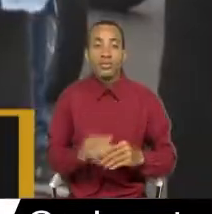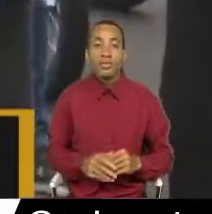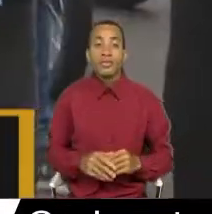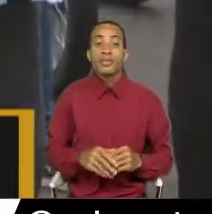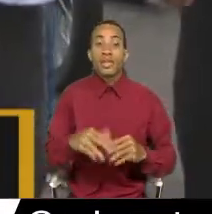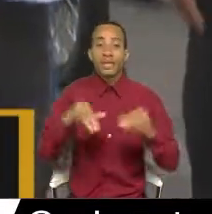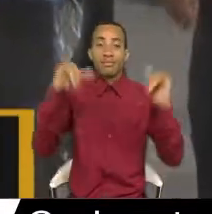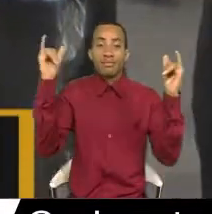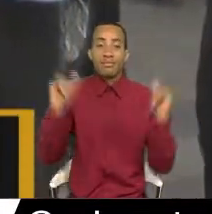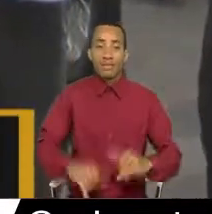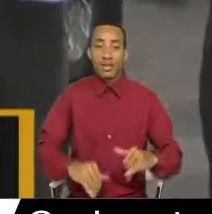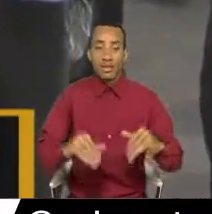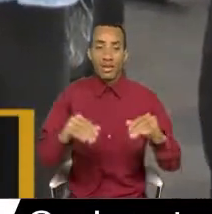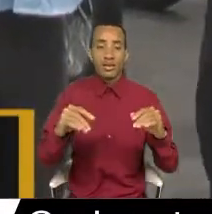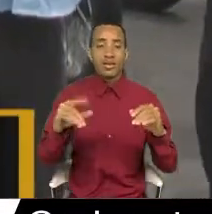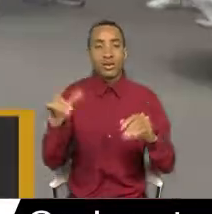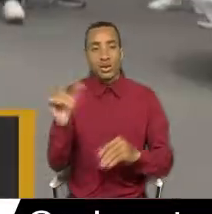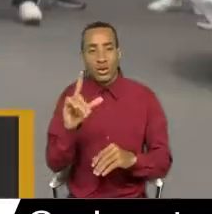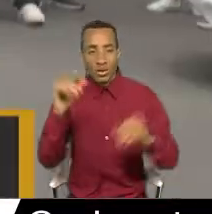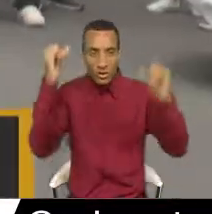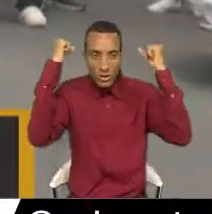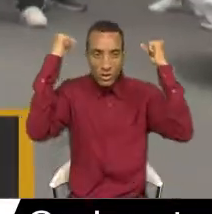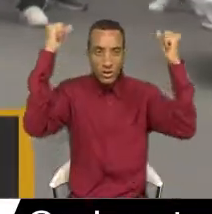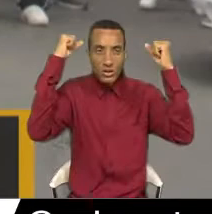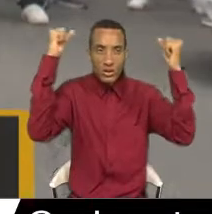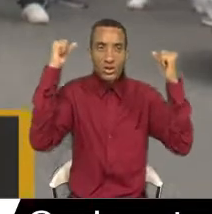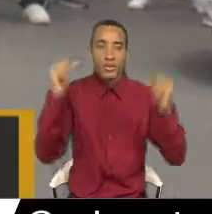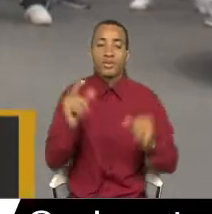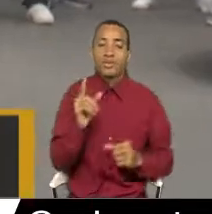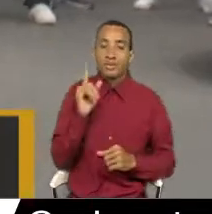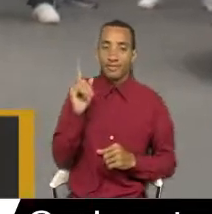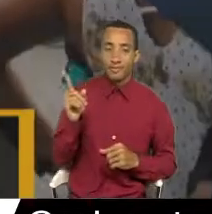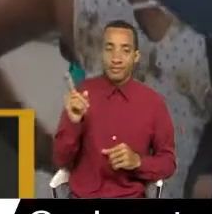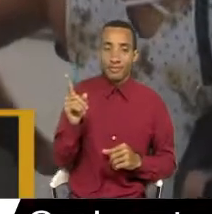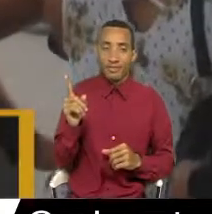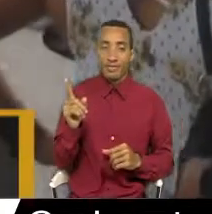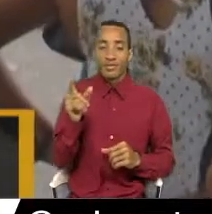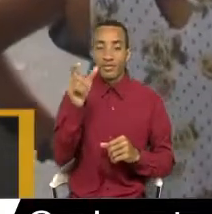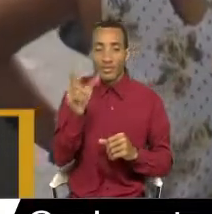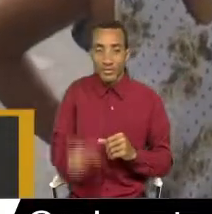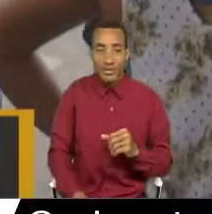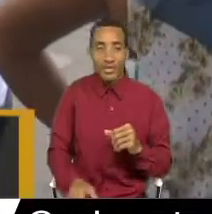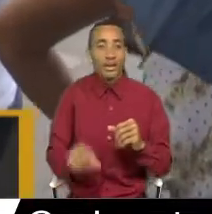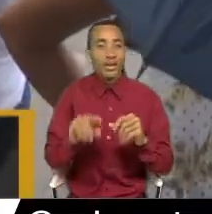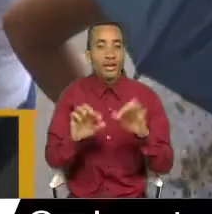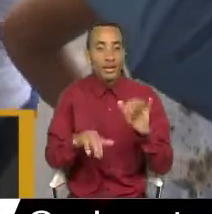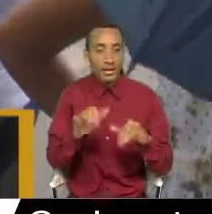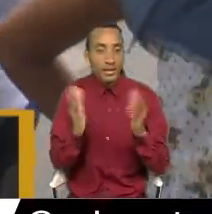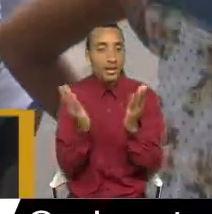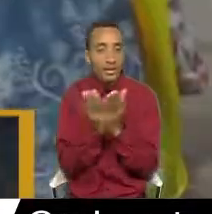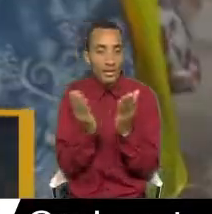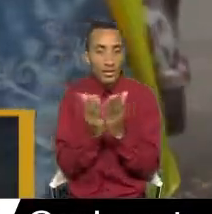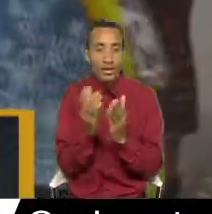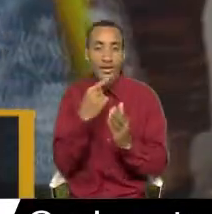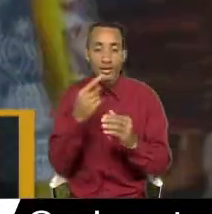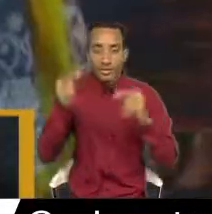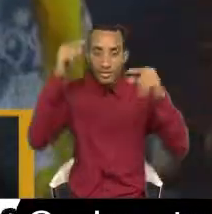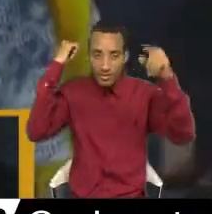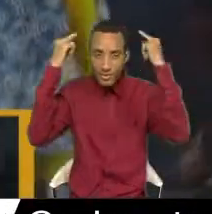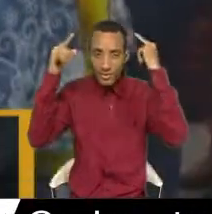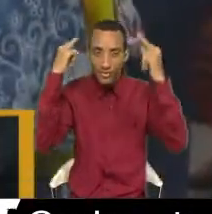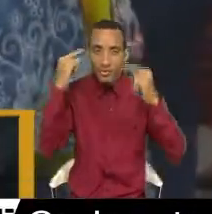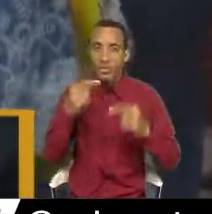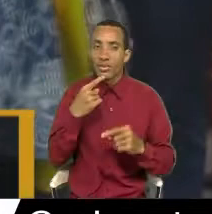de Barranca Bermeja reclamando mejores servicios de salud, se pronunció el secretario de Educación, Óscar Jaramillo, quien manifestó que su despacho ha adelantado las